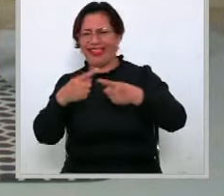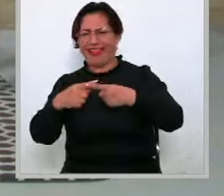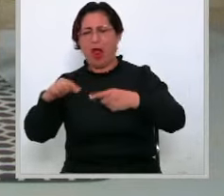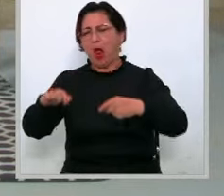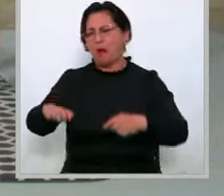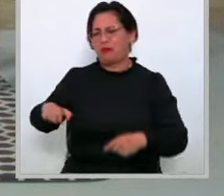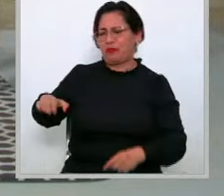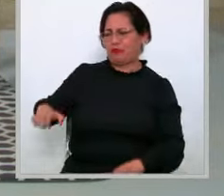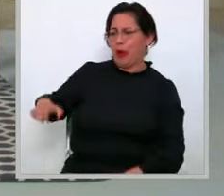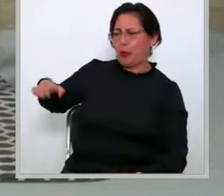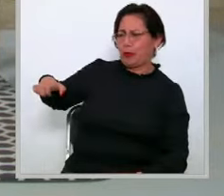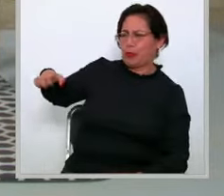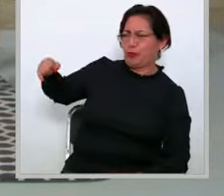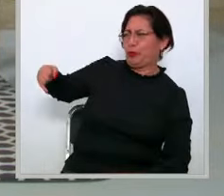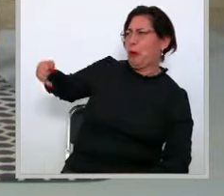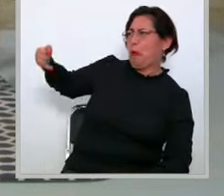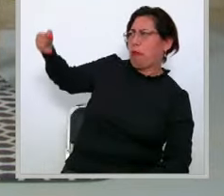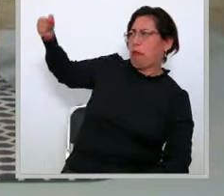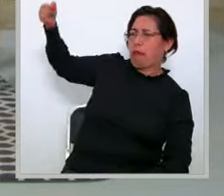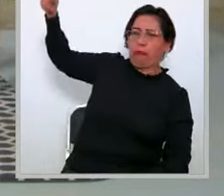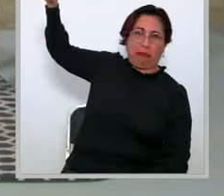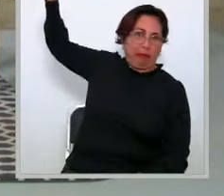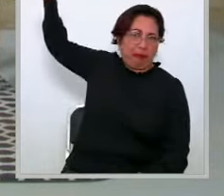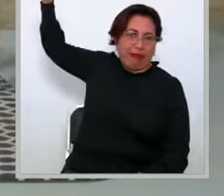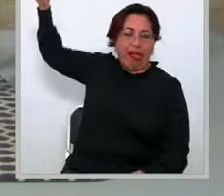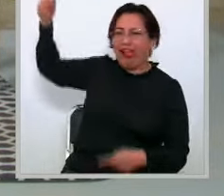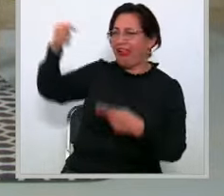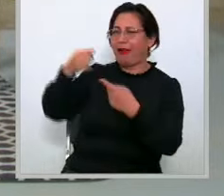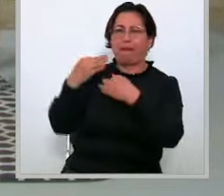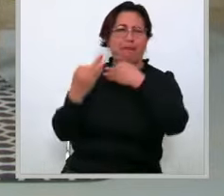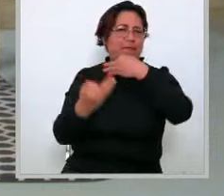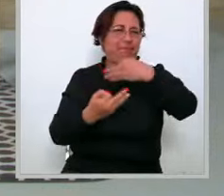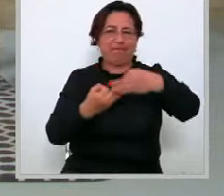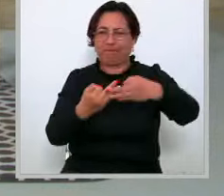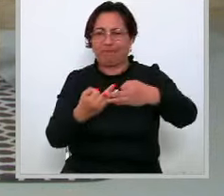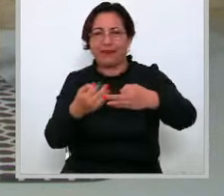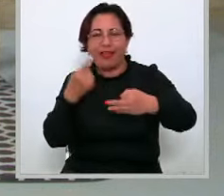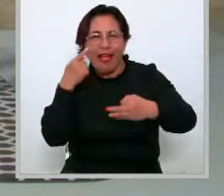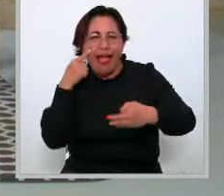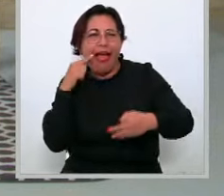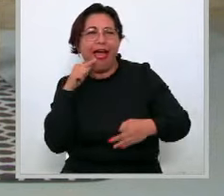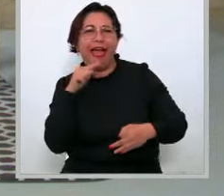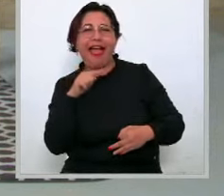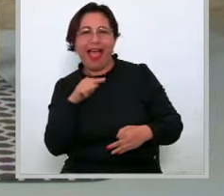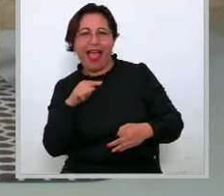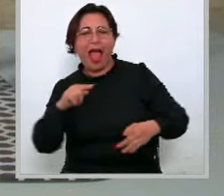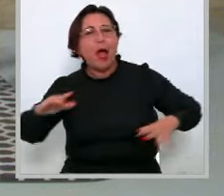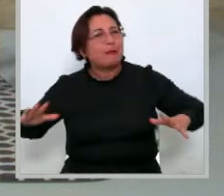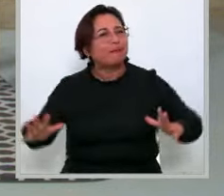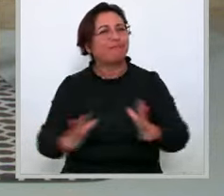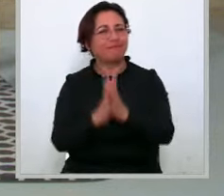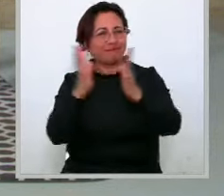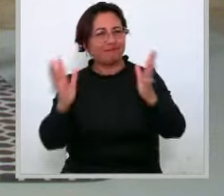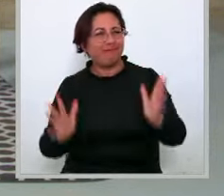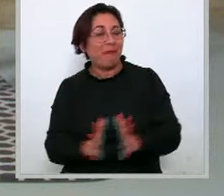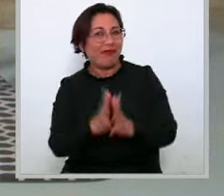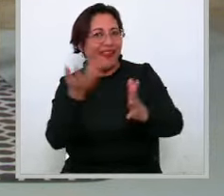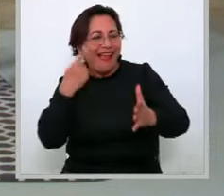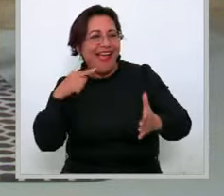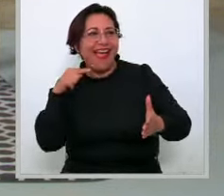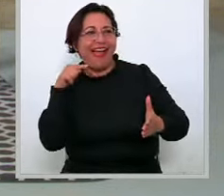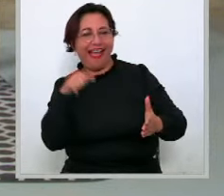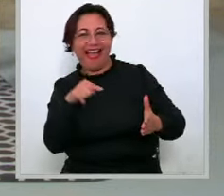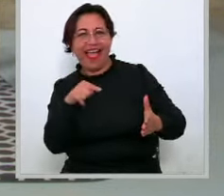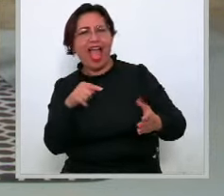todas las personas que están también están de alguna otra forma enfocados en el evento, están participando y contestando parte de que las contacuentos y